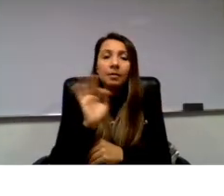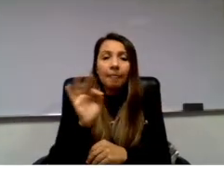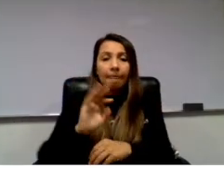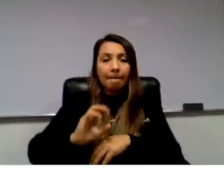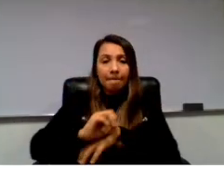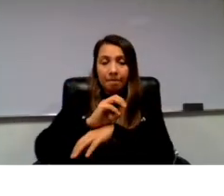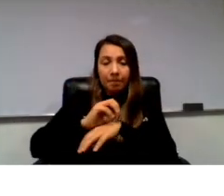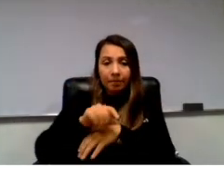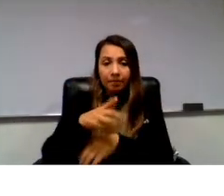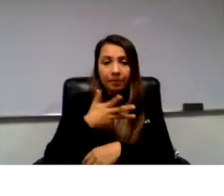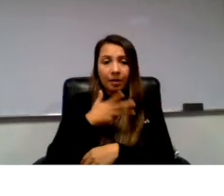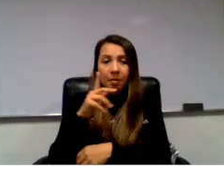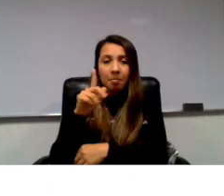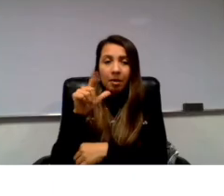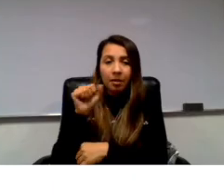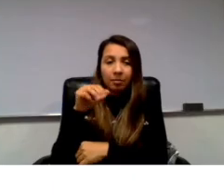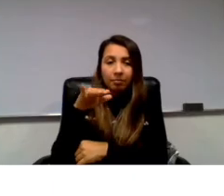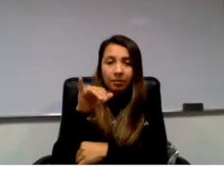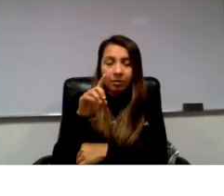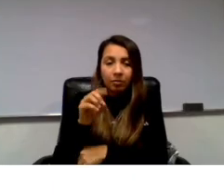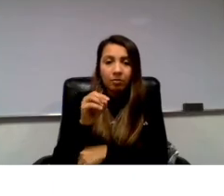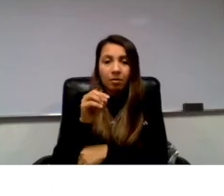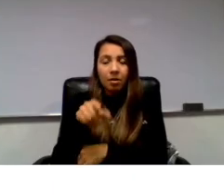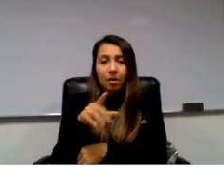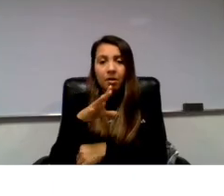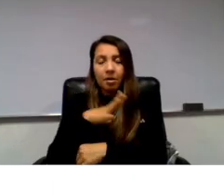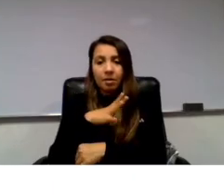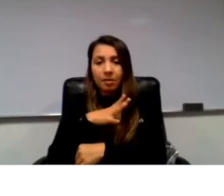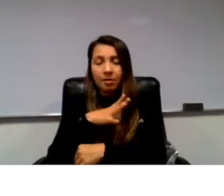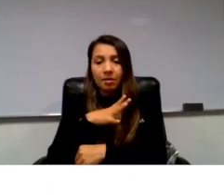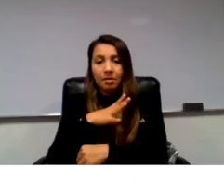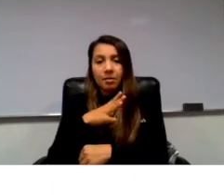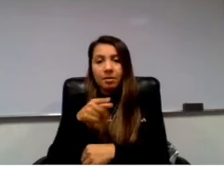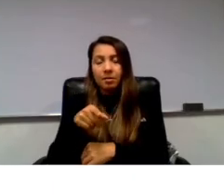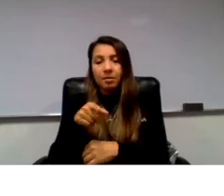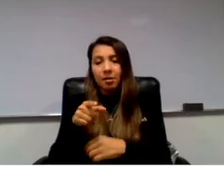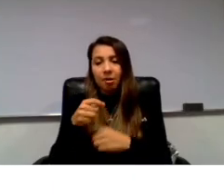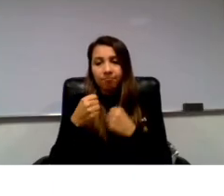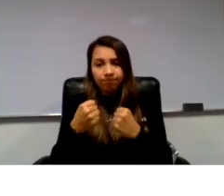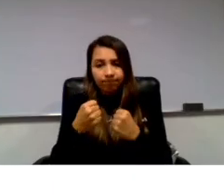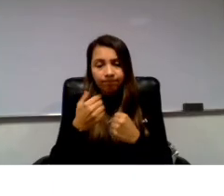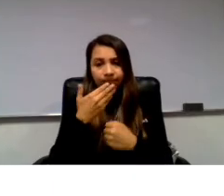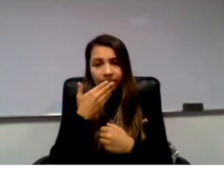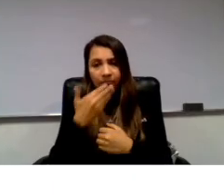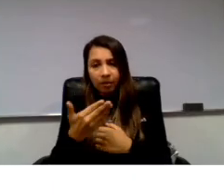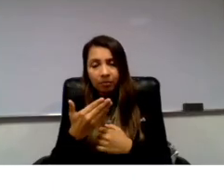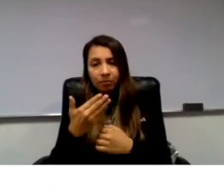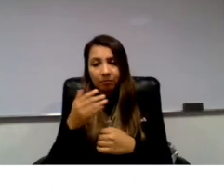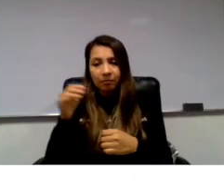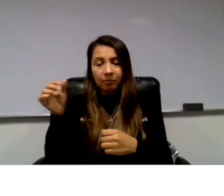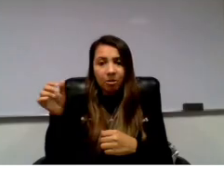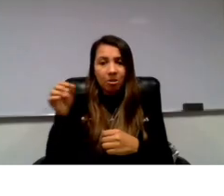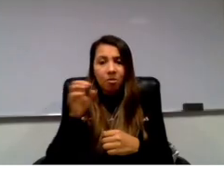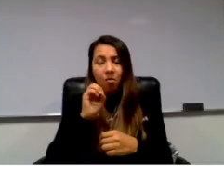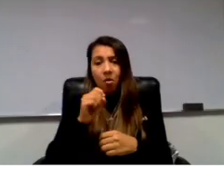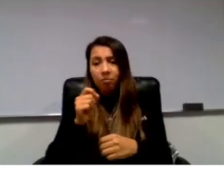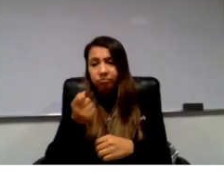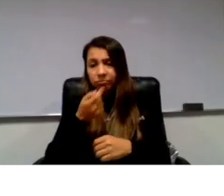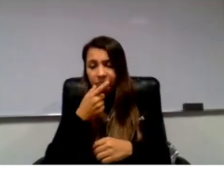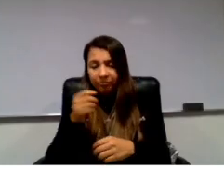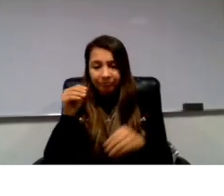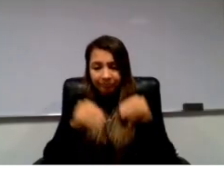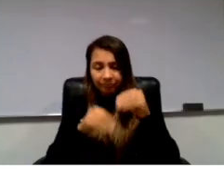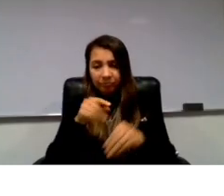un plásmido donde ocurrieron una serie de mutaciones y ese plásmido le confiere resistencia a los antibióticos,